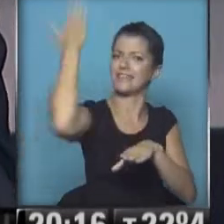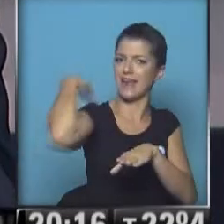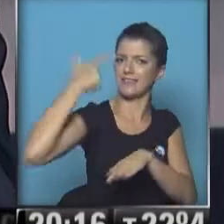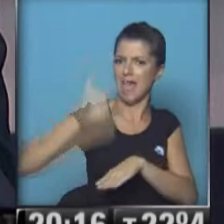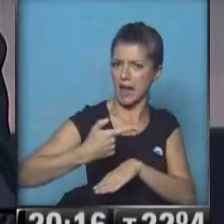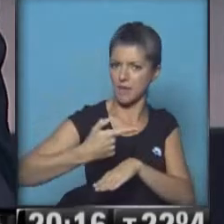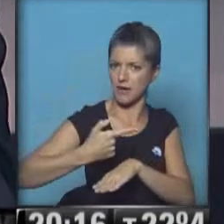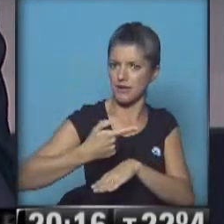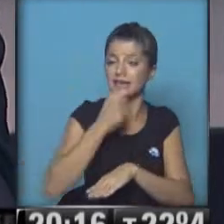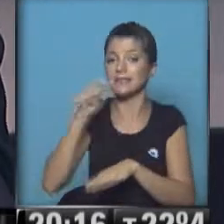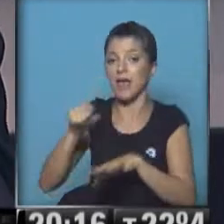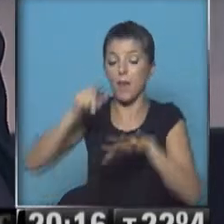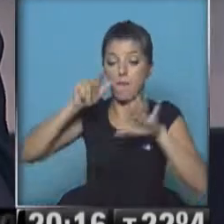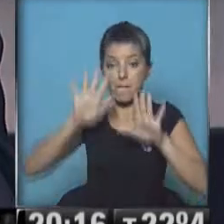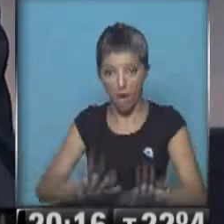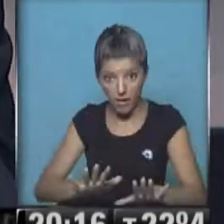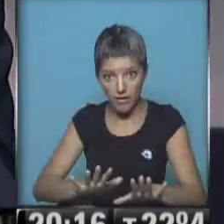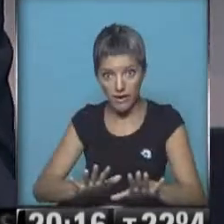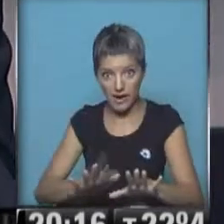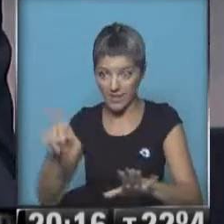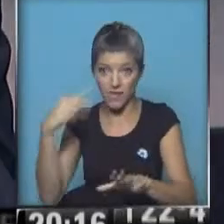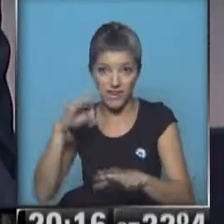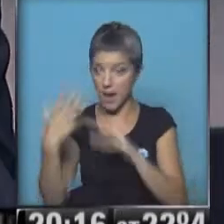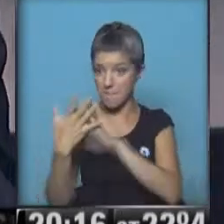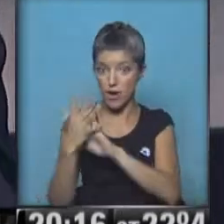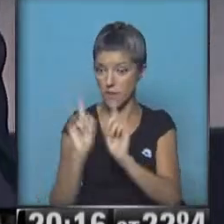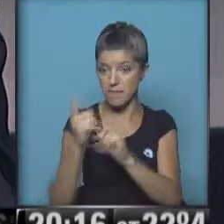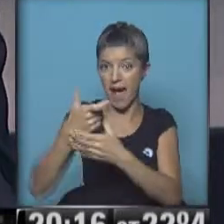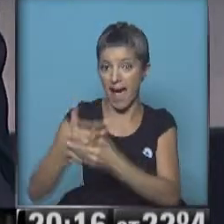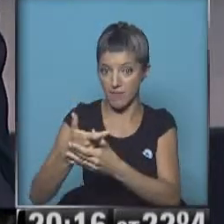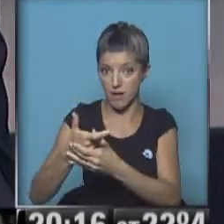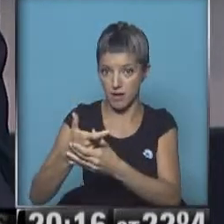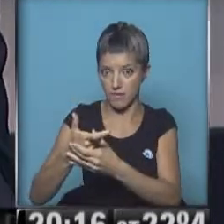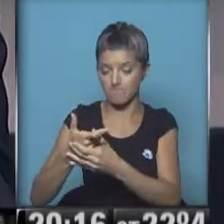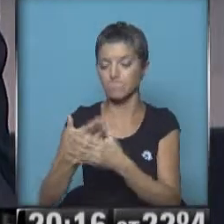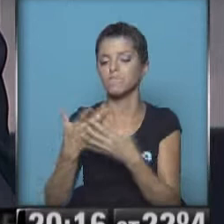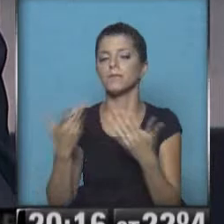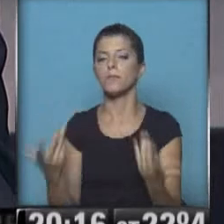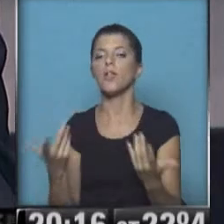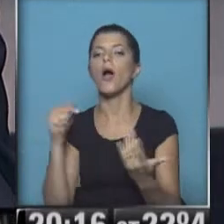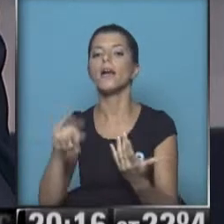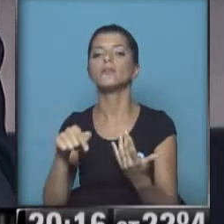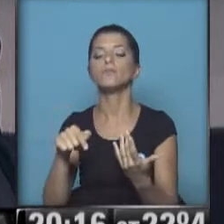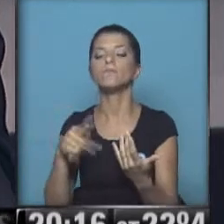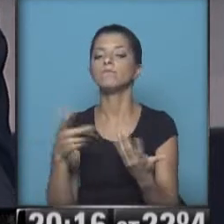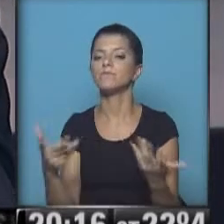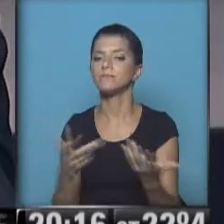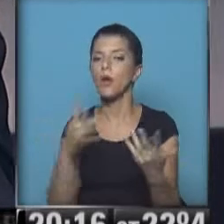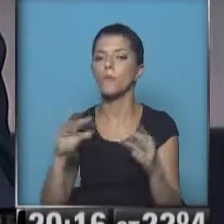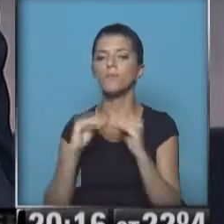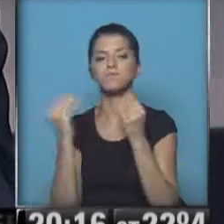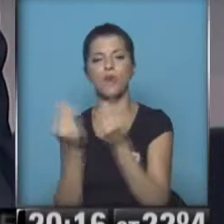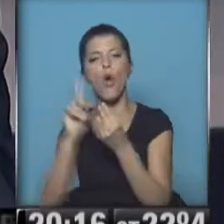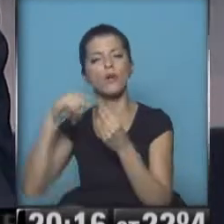un espasmo cadavérico probablemente tendrá que tener incluso en la mano lo cierto es que esto termina en algún punto cerrando